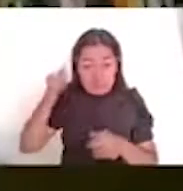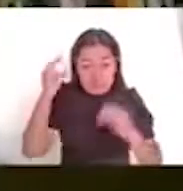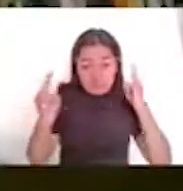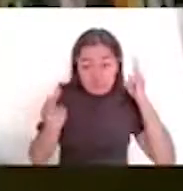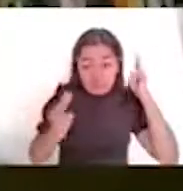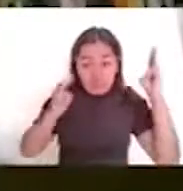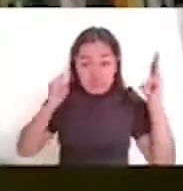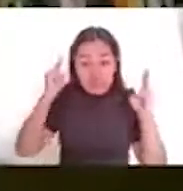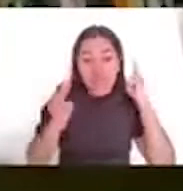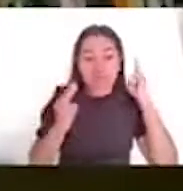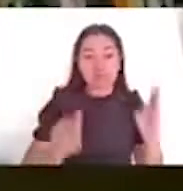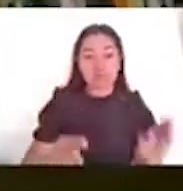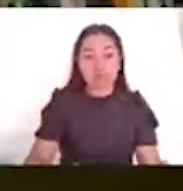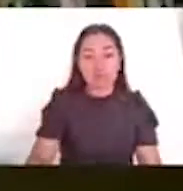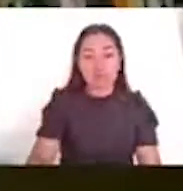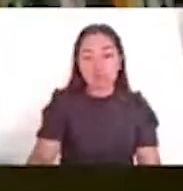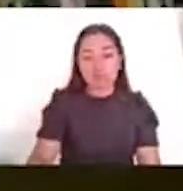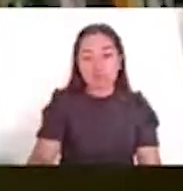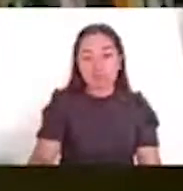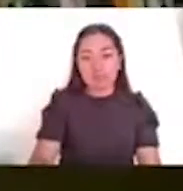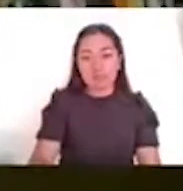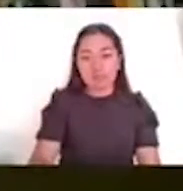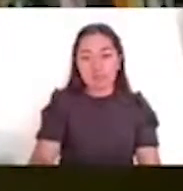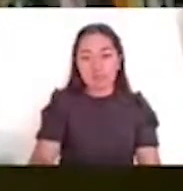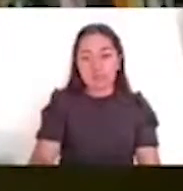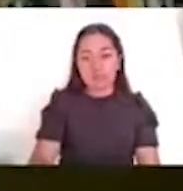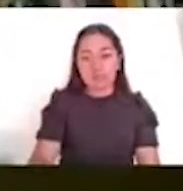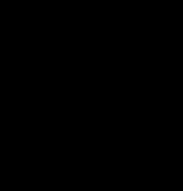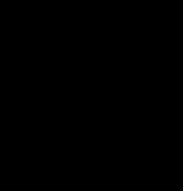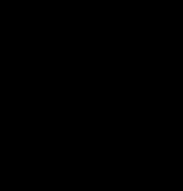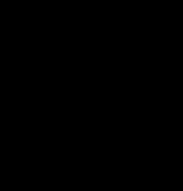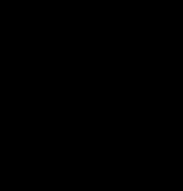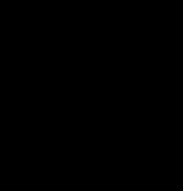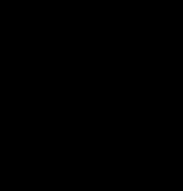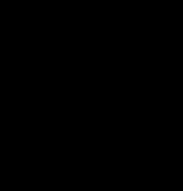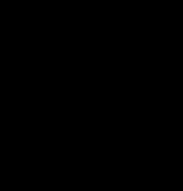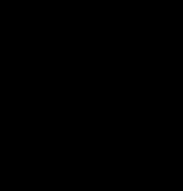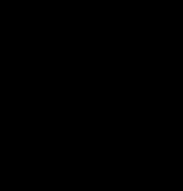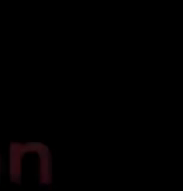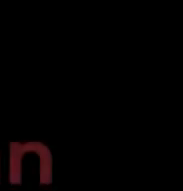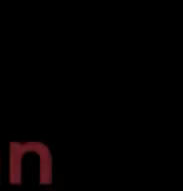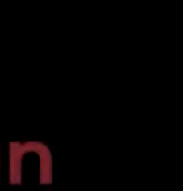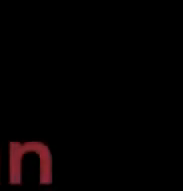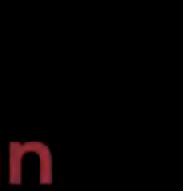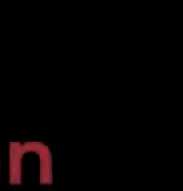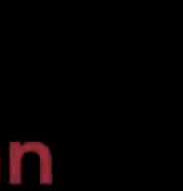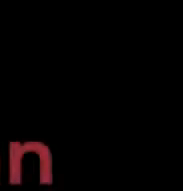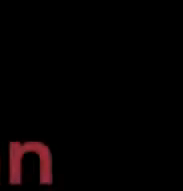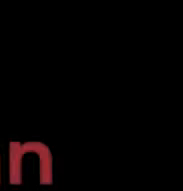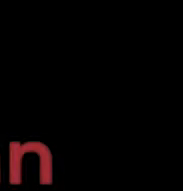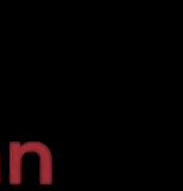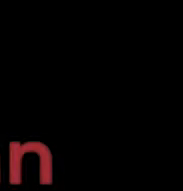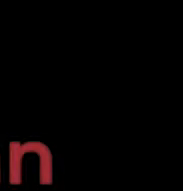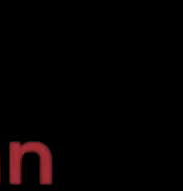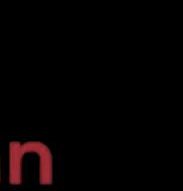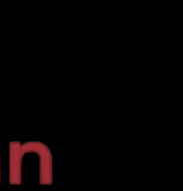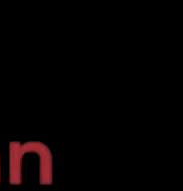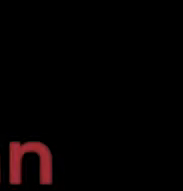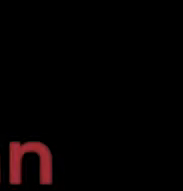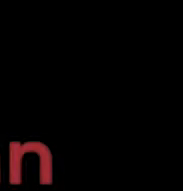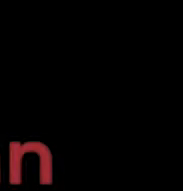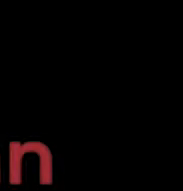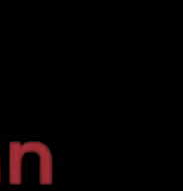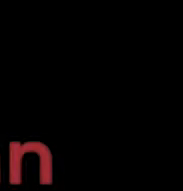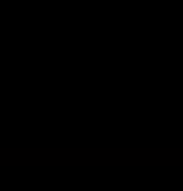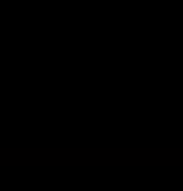tiene toda una historia, y todo lo que es la, este, la, Cuatlicu, y la Piedra